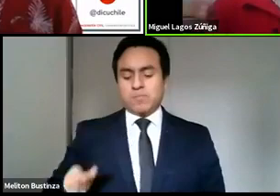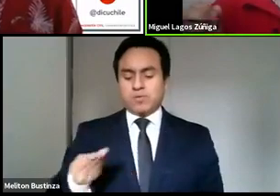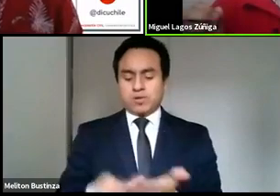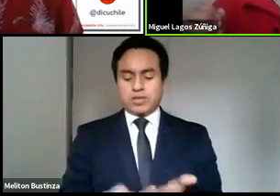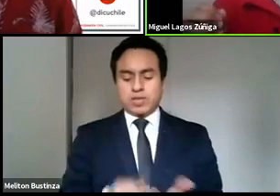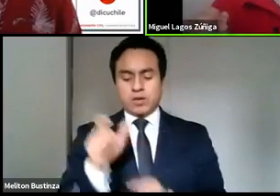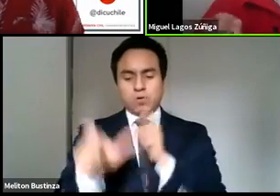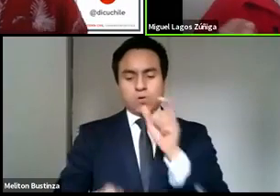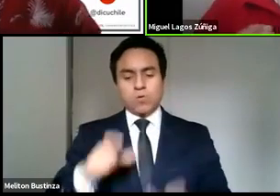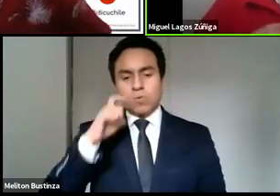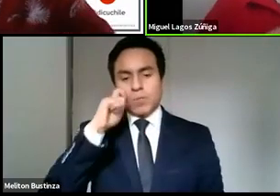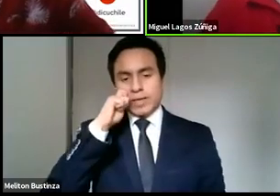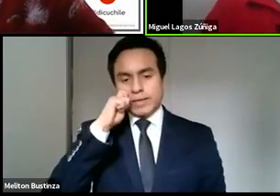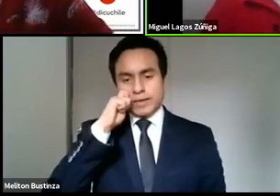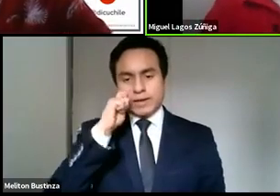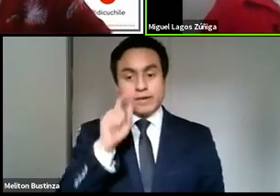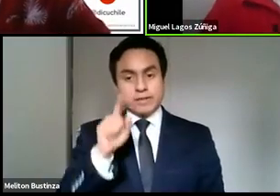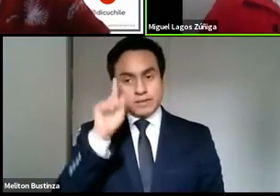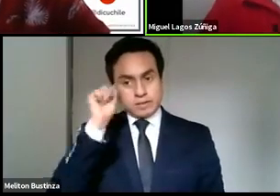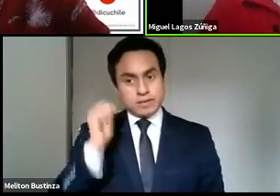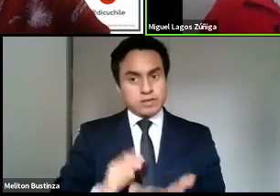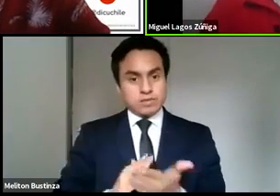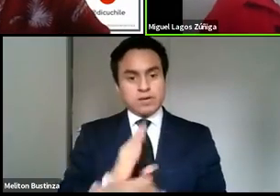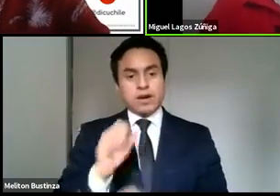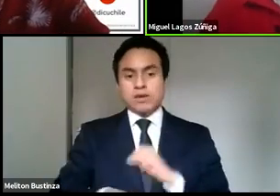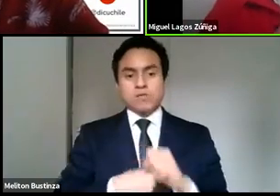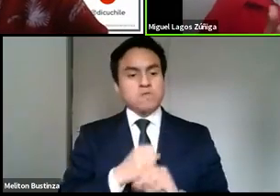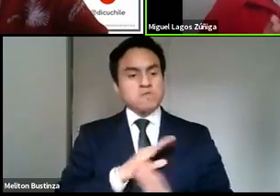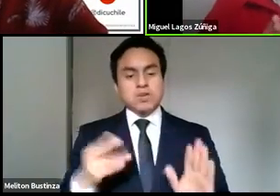humanidad. Esa iniciativa terminó el año